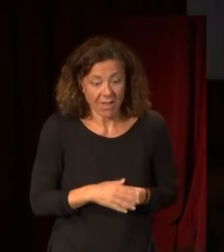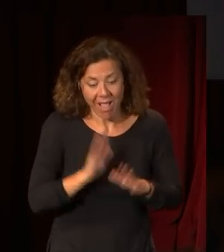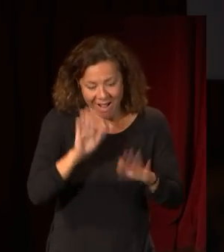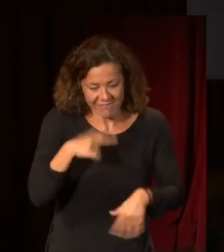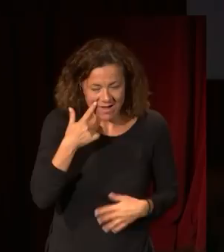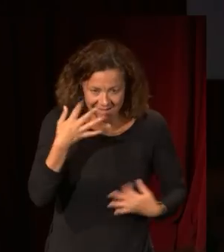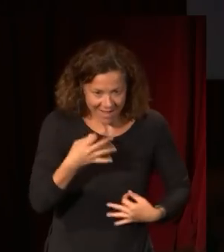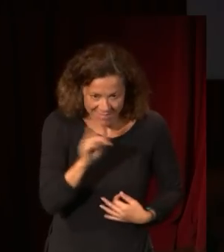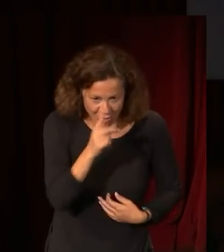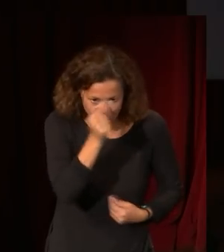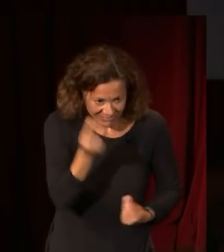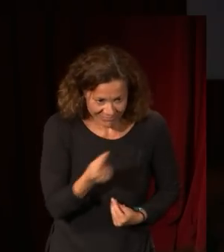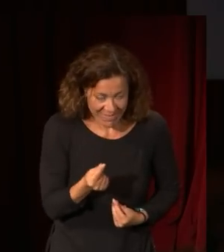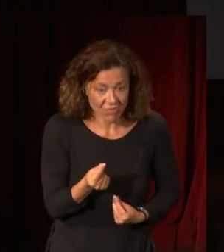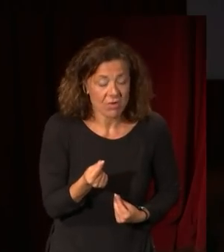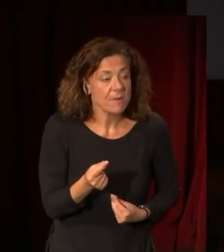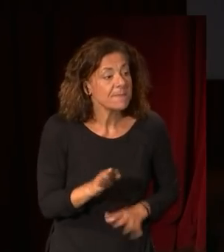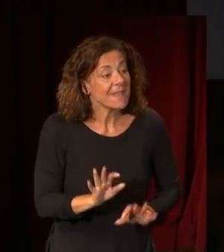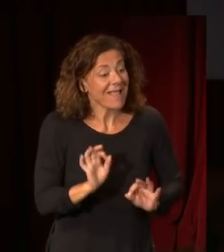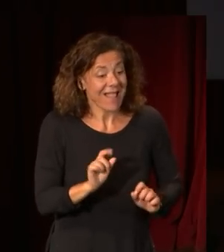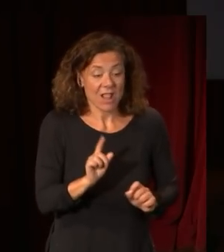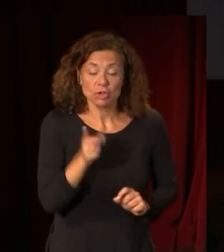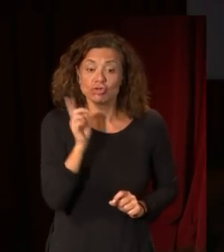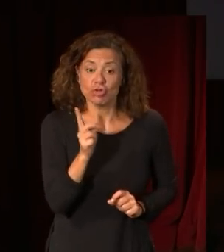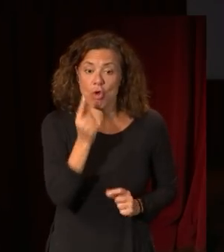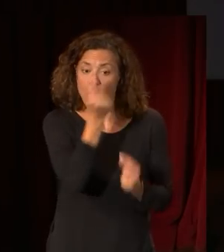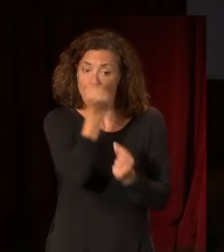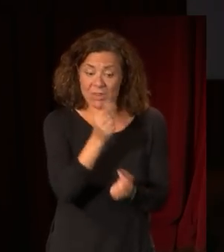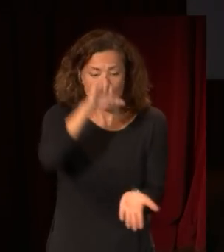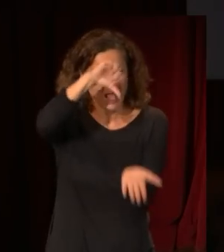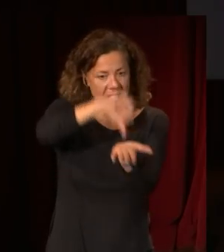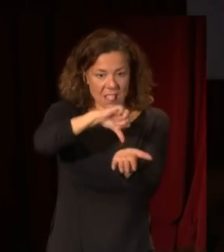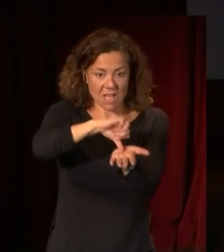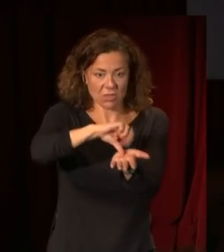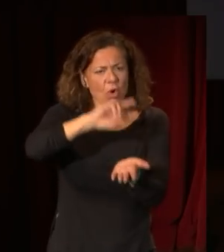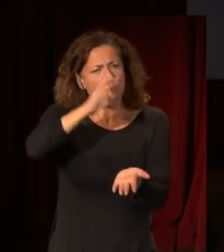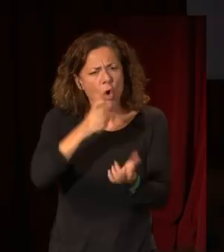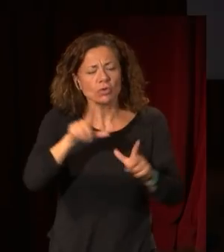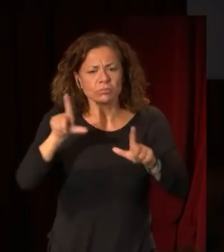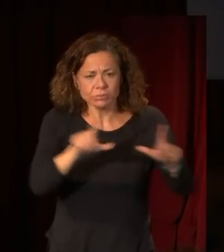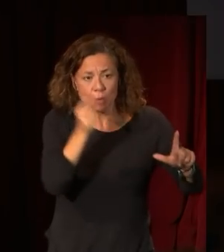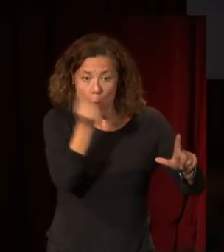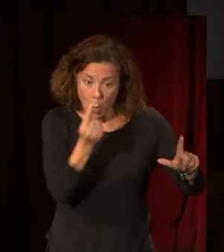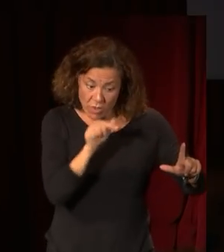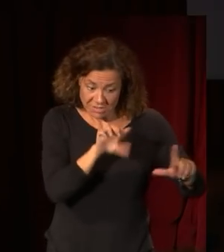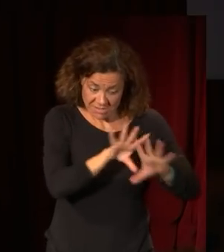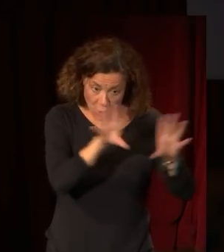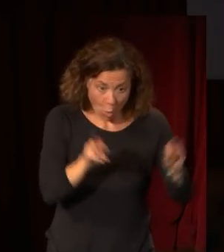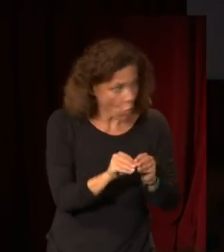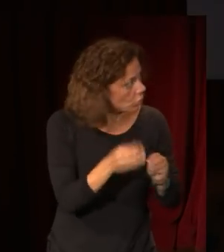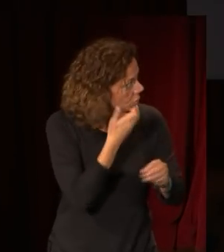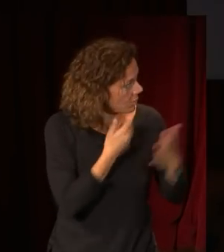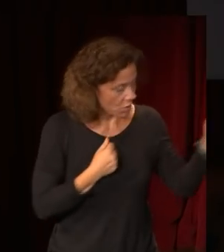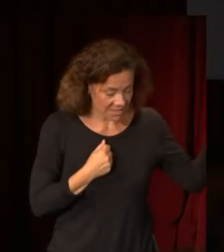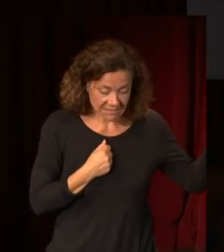así sucedió porque excepto esa tabla el resto de tablas que conservamos de este conjunto como esta que